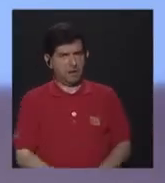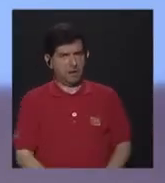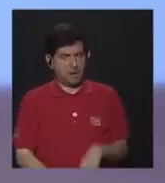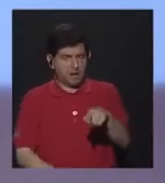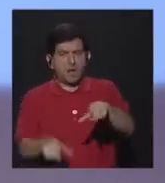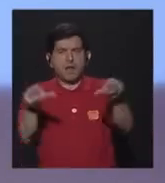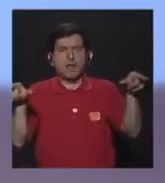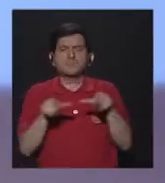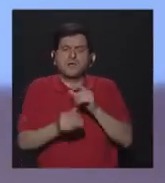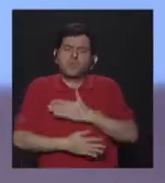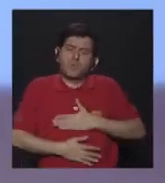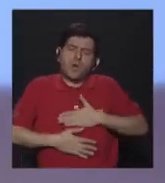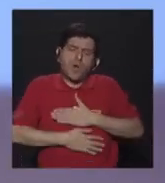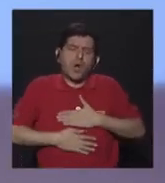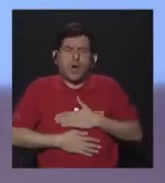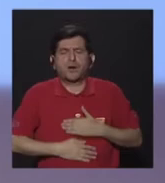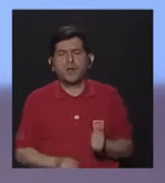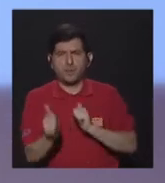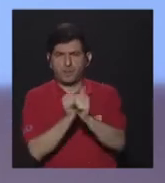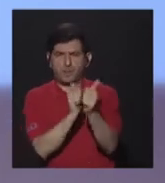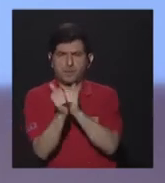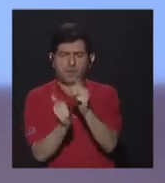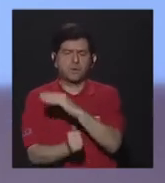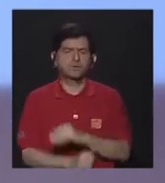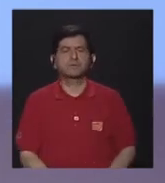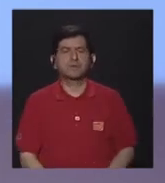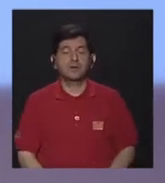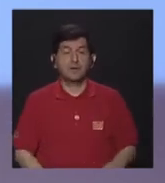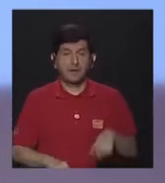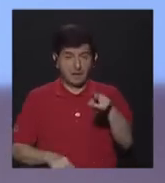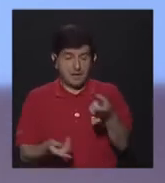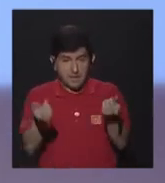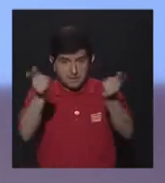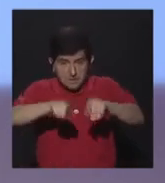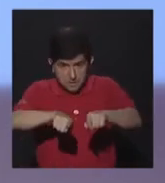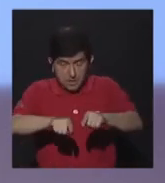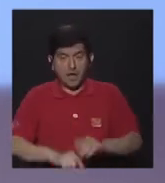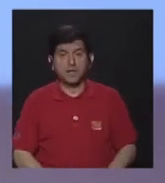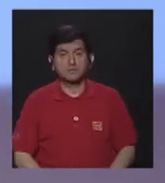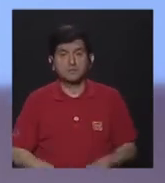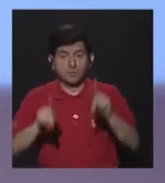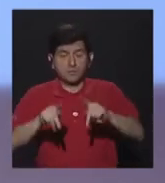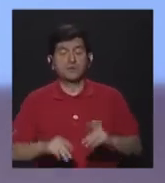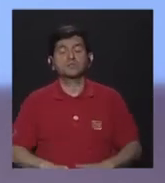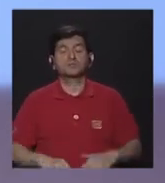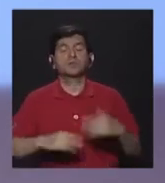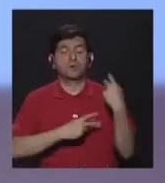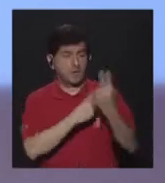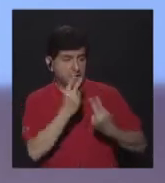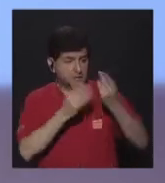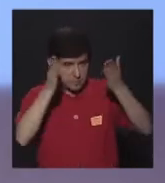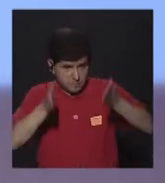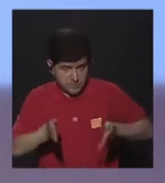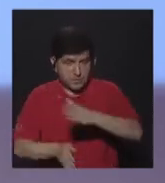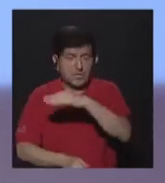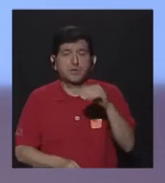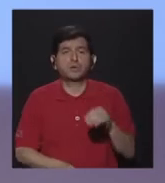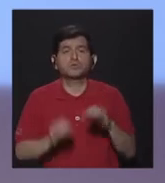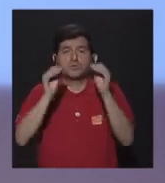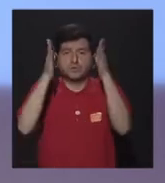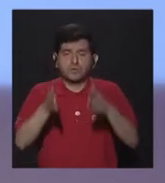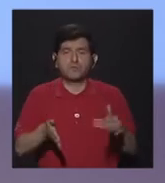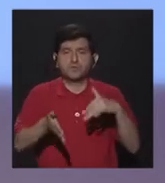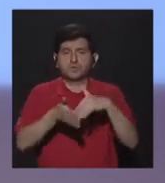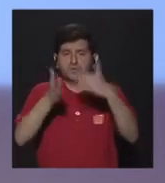de esparcimiento de deporte y de recreación para la vecindad y para los profesores